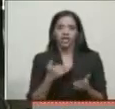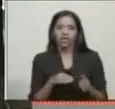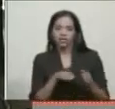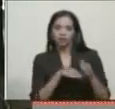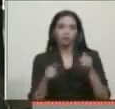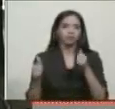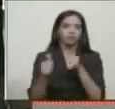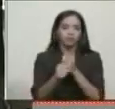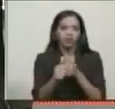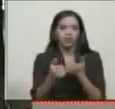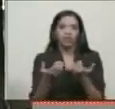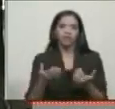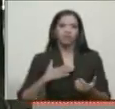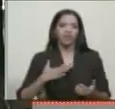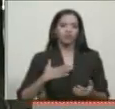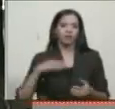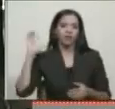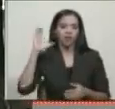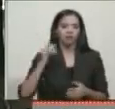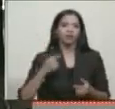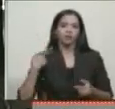tiene que poner.